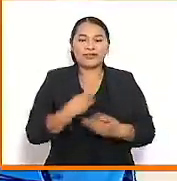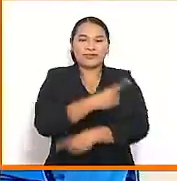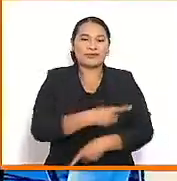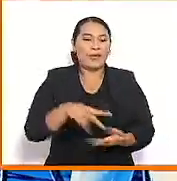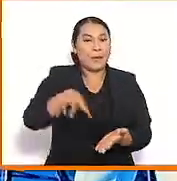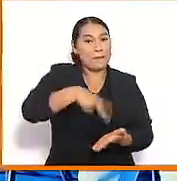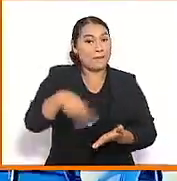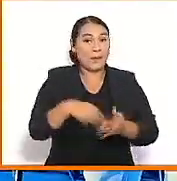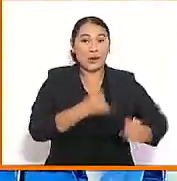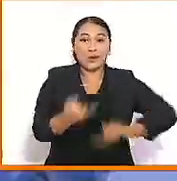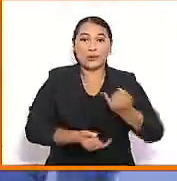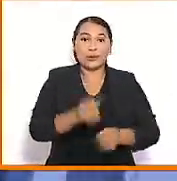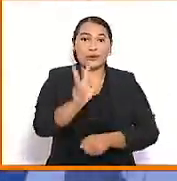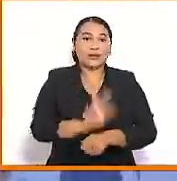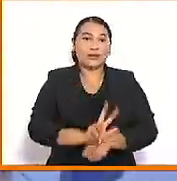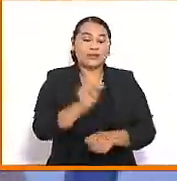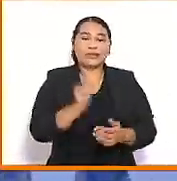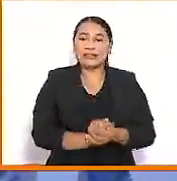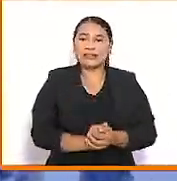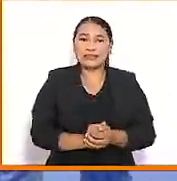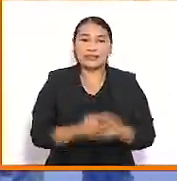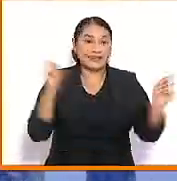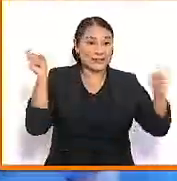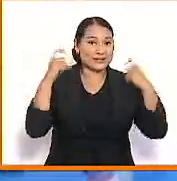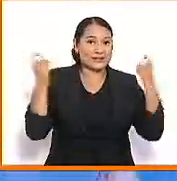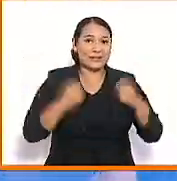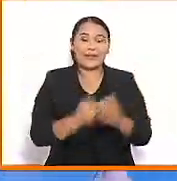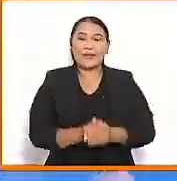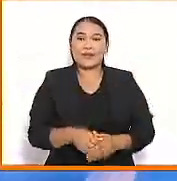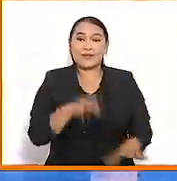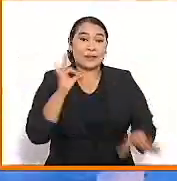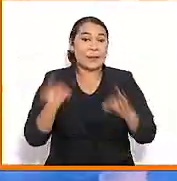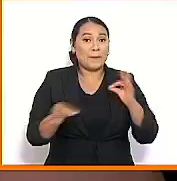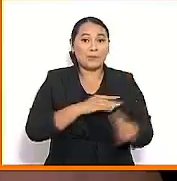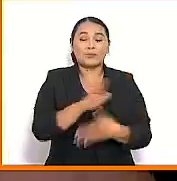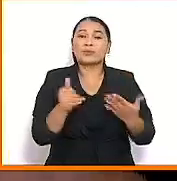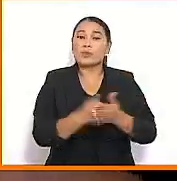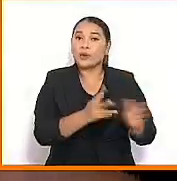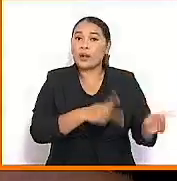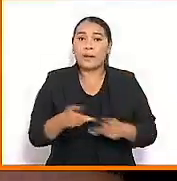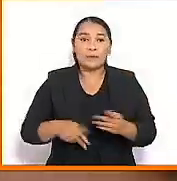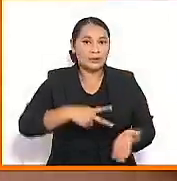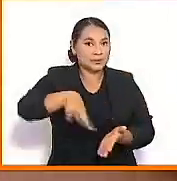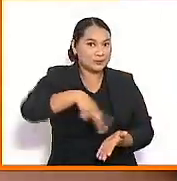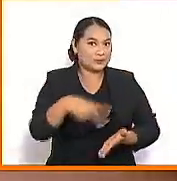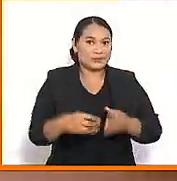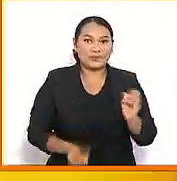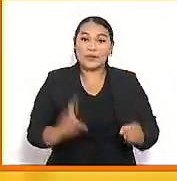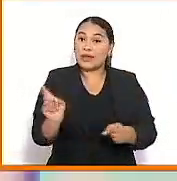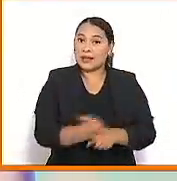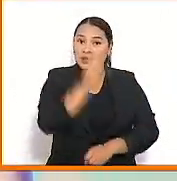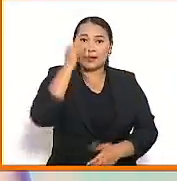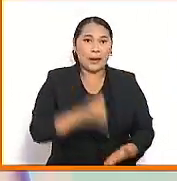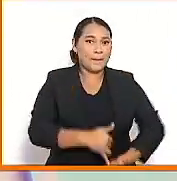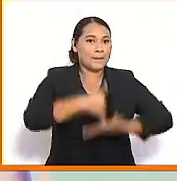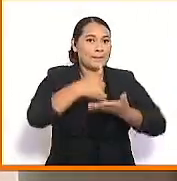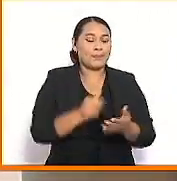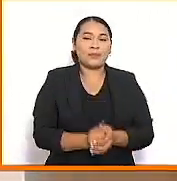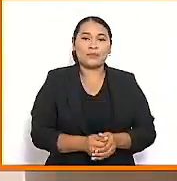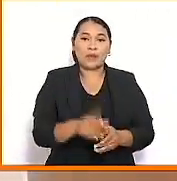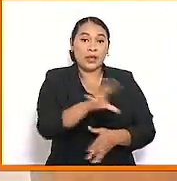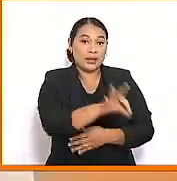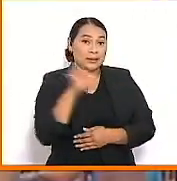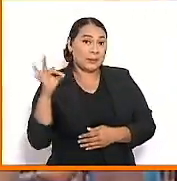de Juga 3, que dio vida a nuestro evento, invitando al público a participar bailando para ganar muchos premios. Nuestros